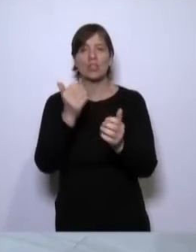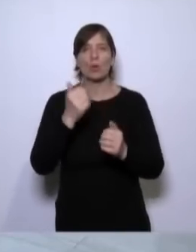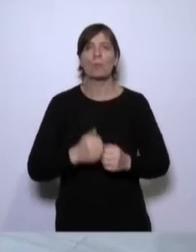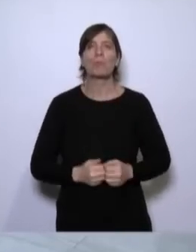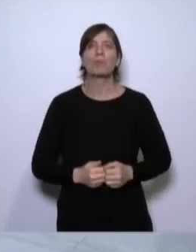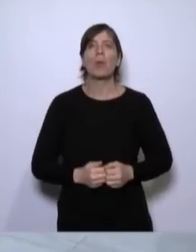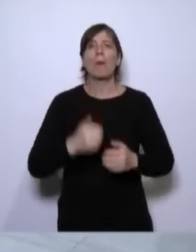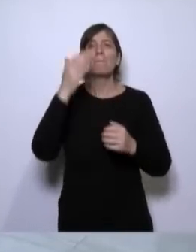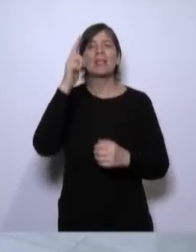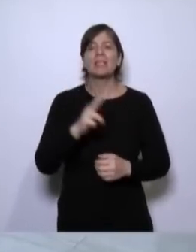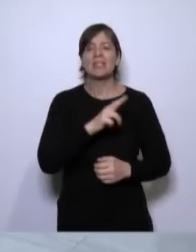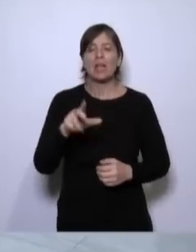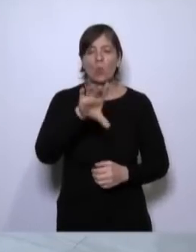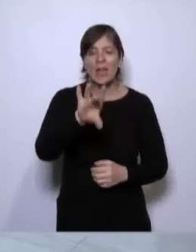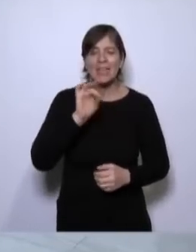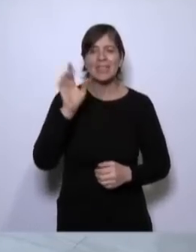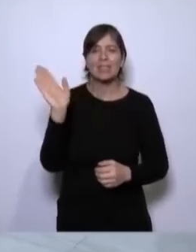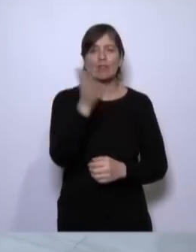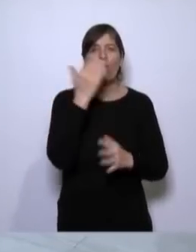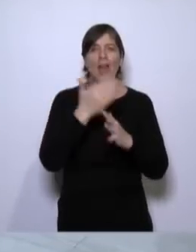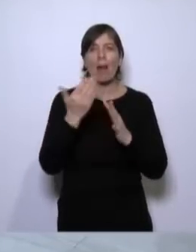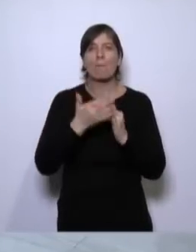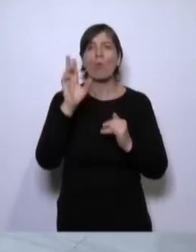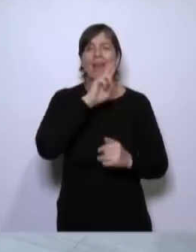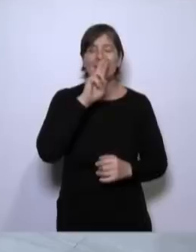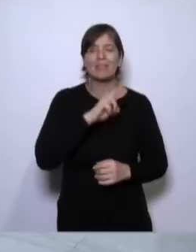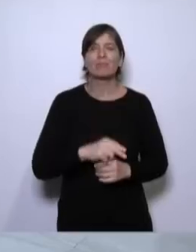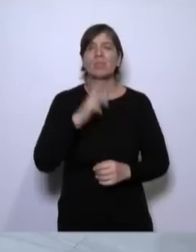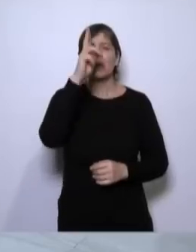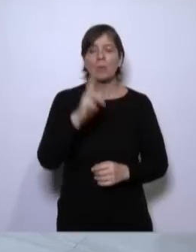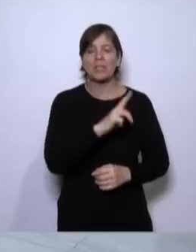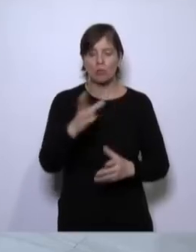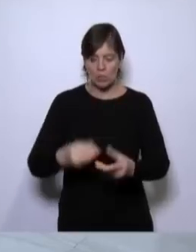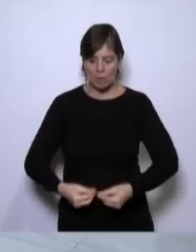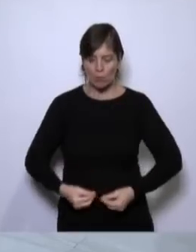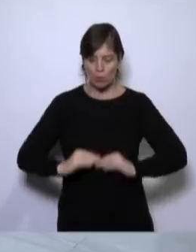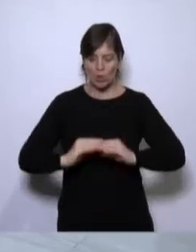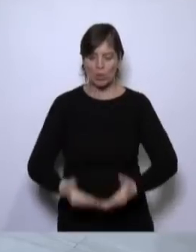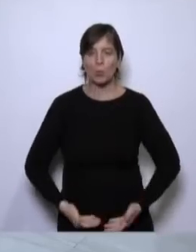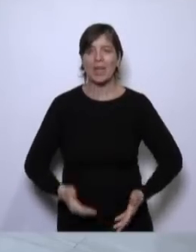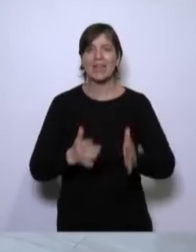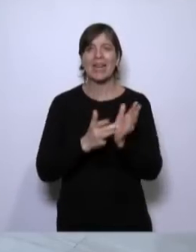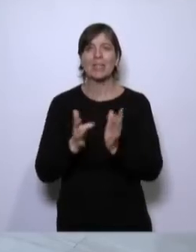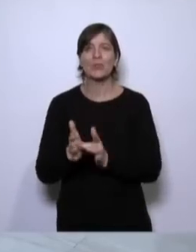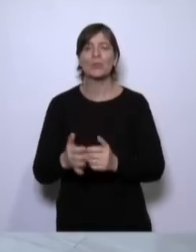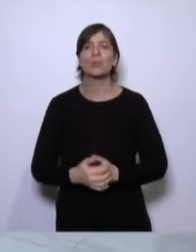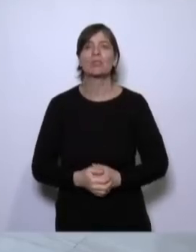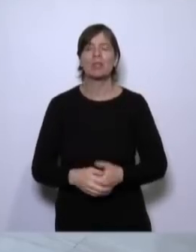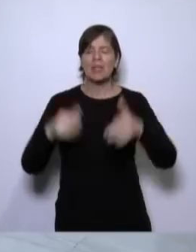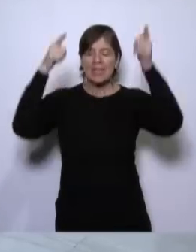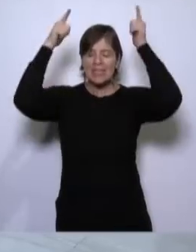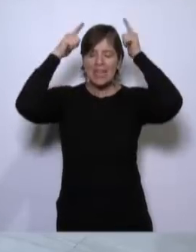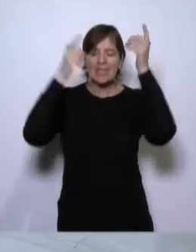Señor, bendita tú eres entre todas las mujeres y bendito es el fruto de tu vientre,